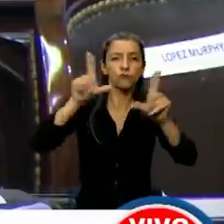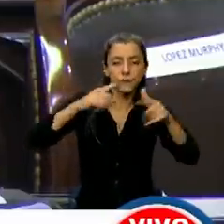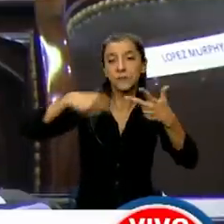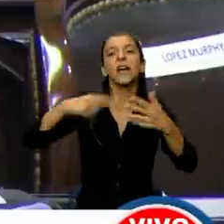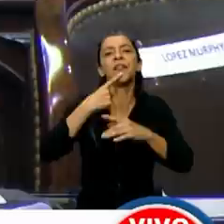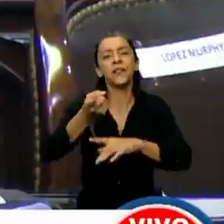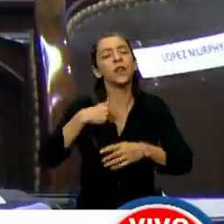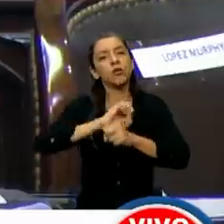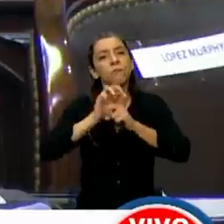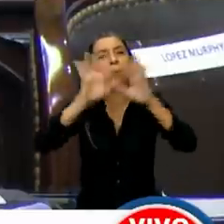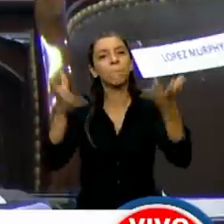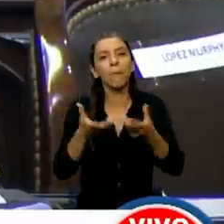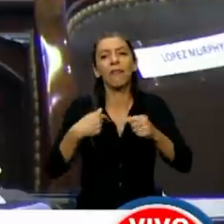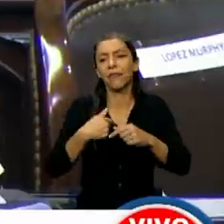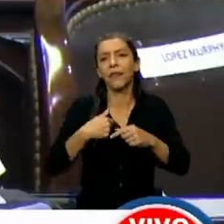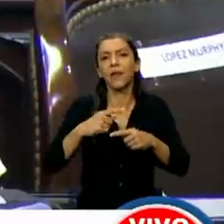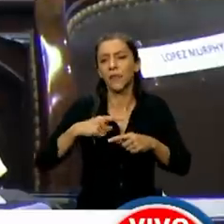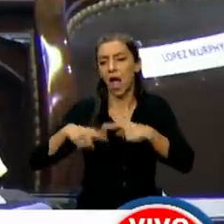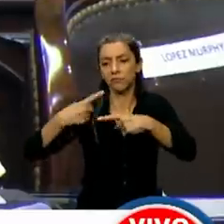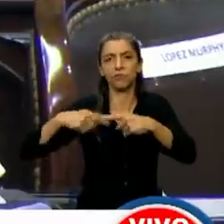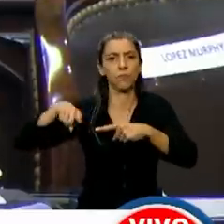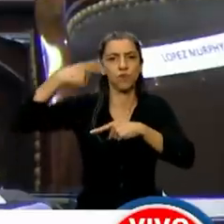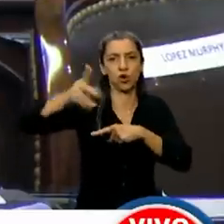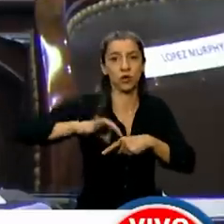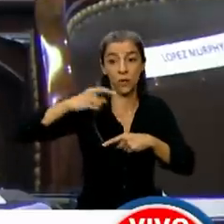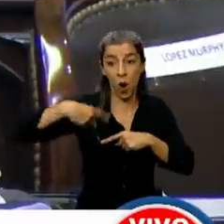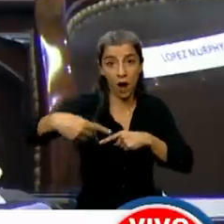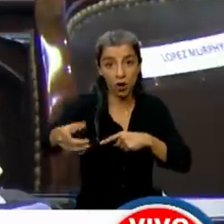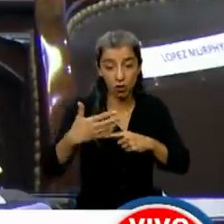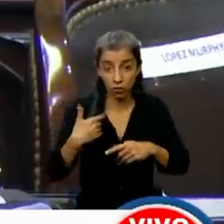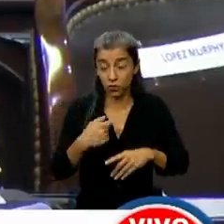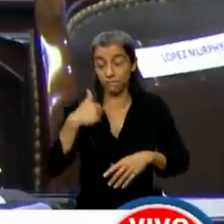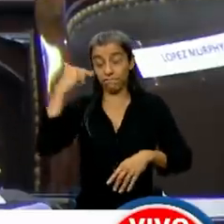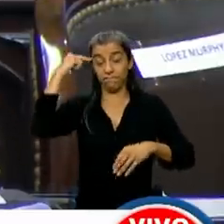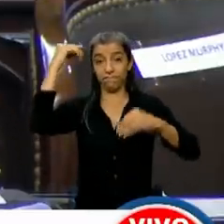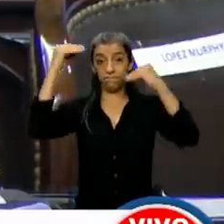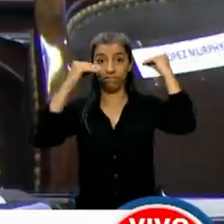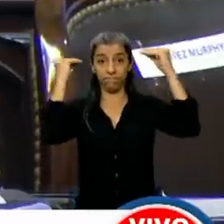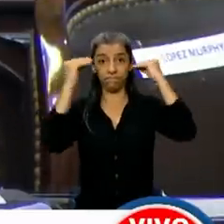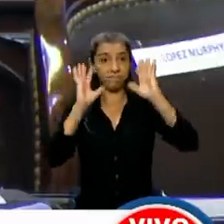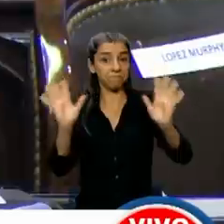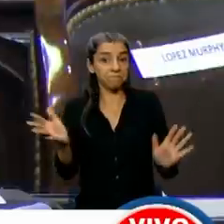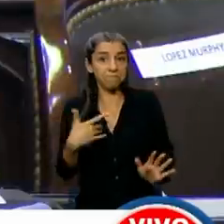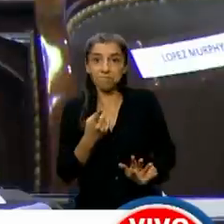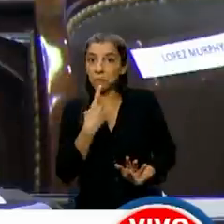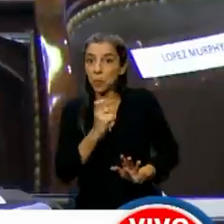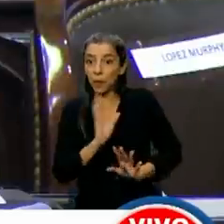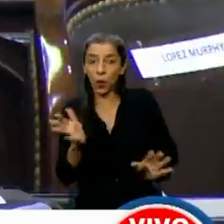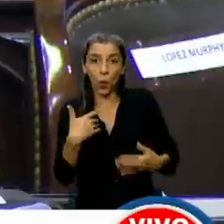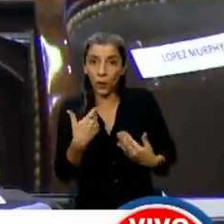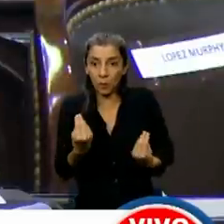se iba a extender en el 2022 sin embargo yo con preocupación veo que no hay partidas